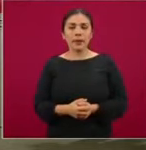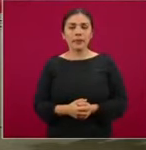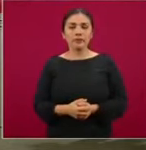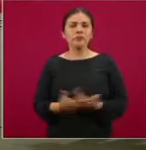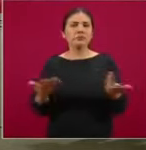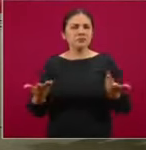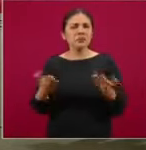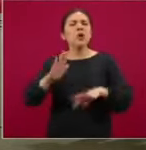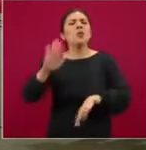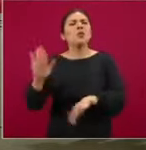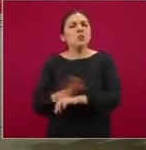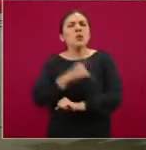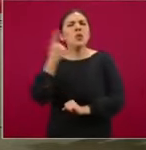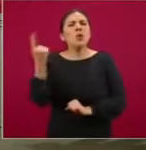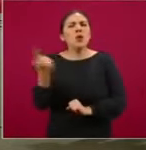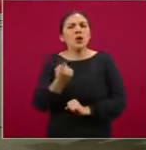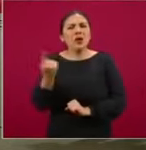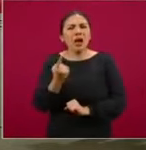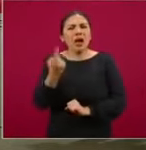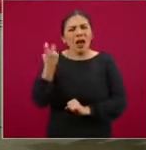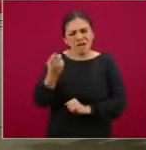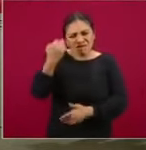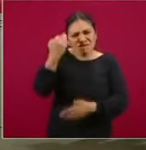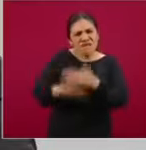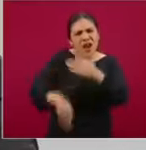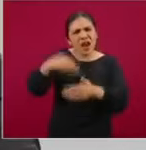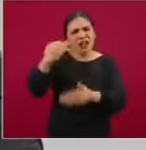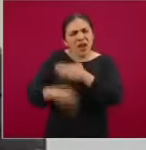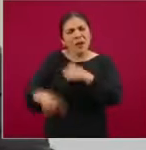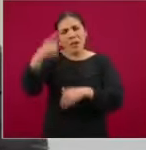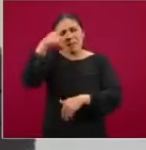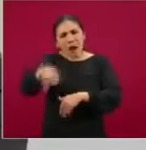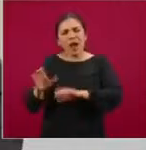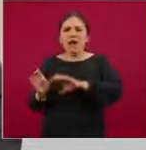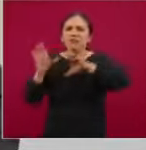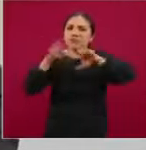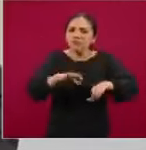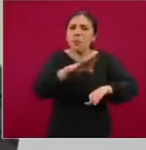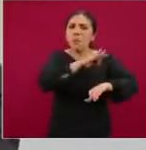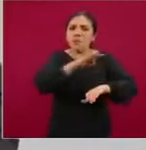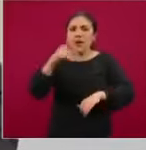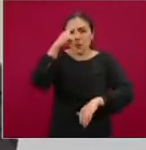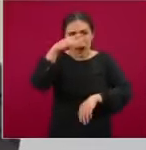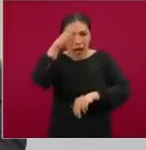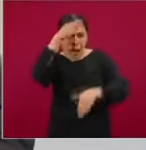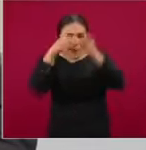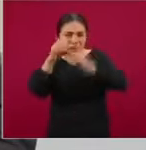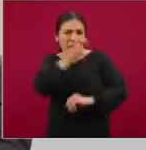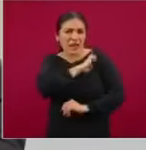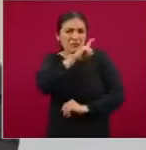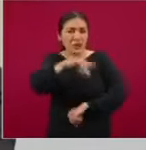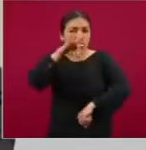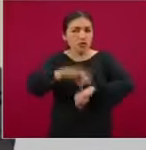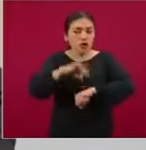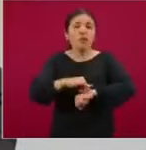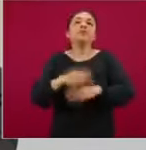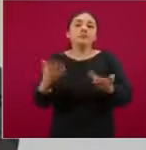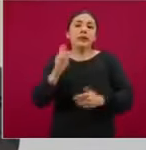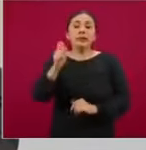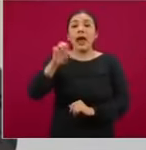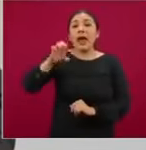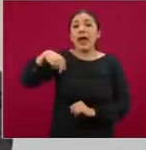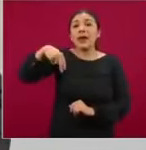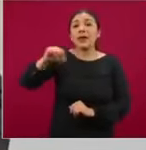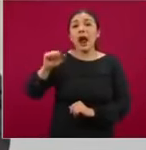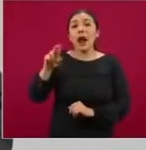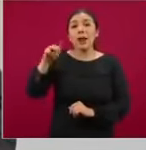Una de las razones de este déficit de acceso a la formación de médicos especialistas es el examen nacional